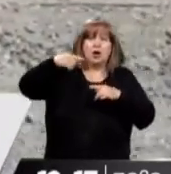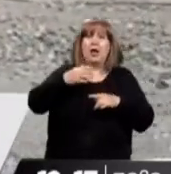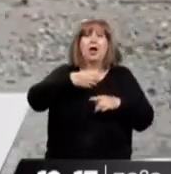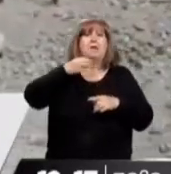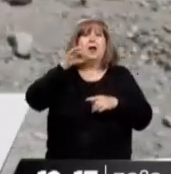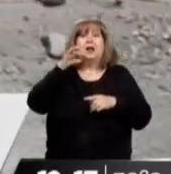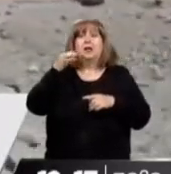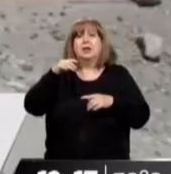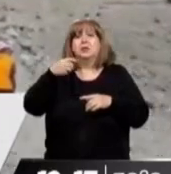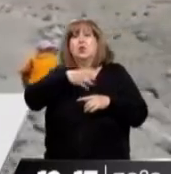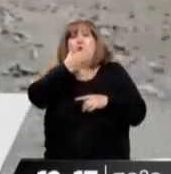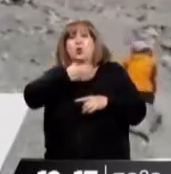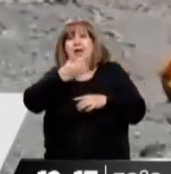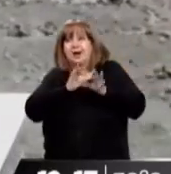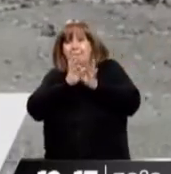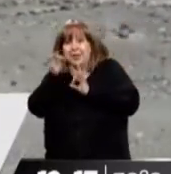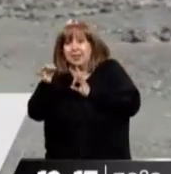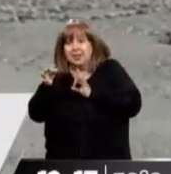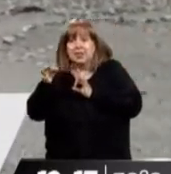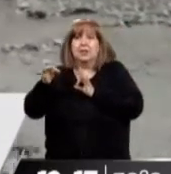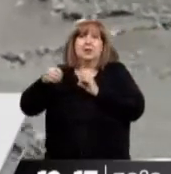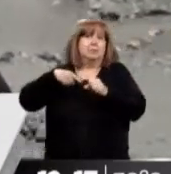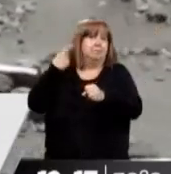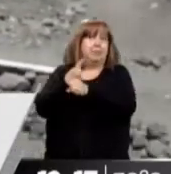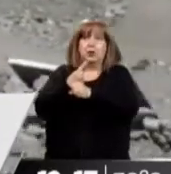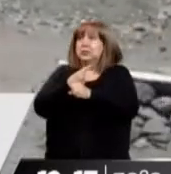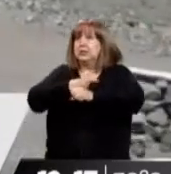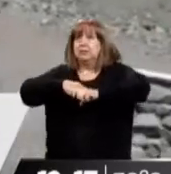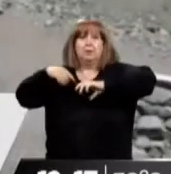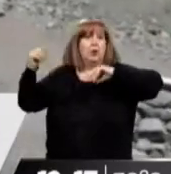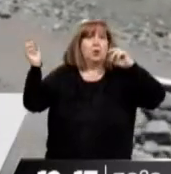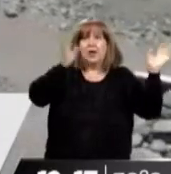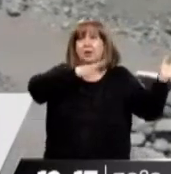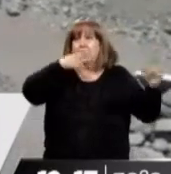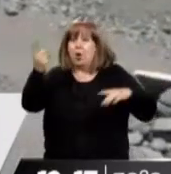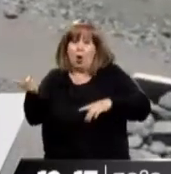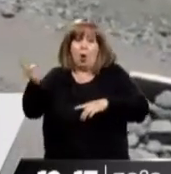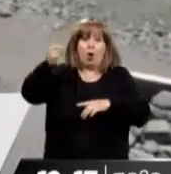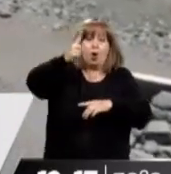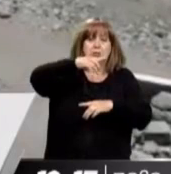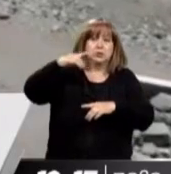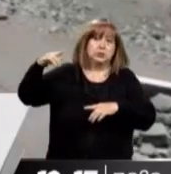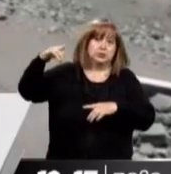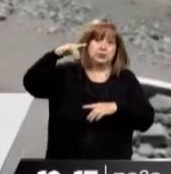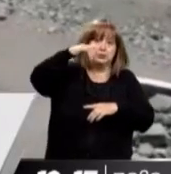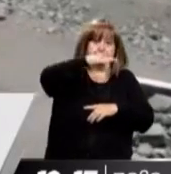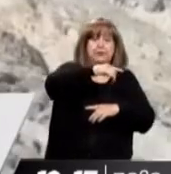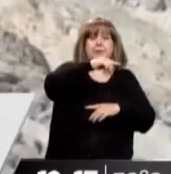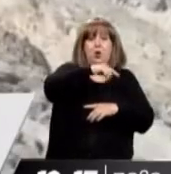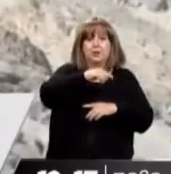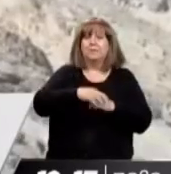Tunuyán, el cual se le imposibilitó de igual manera, así que tuvieron que volver a la base. Eso,